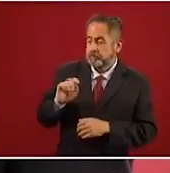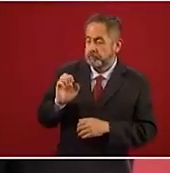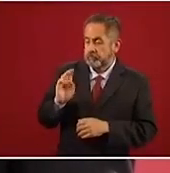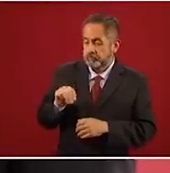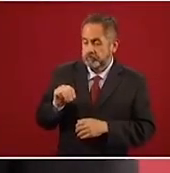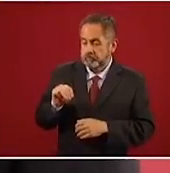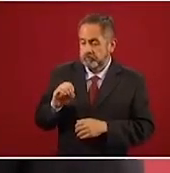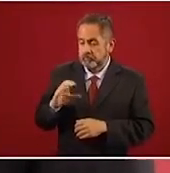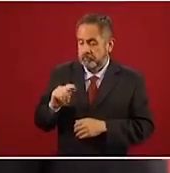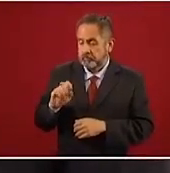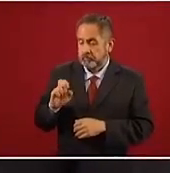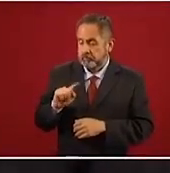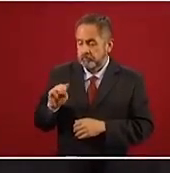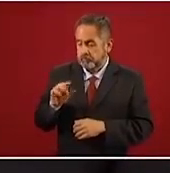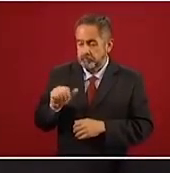está